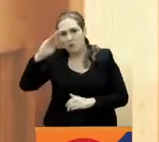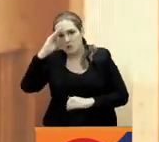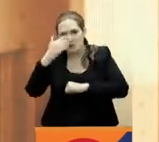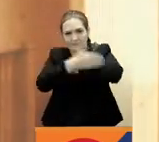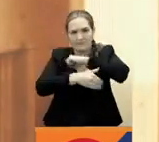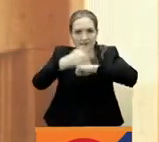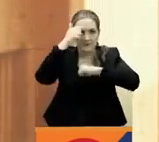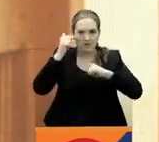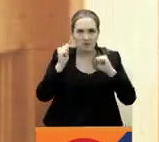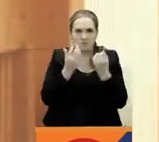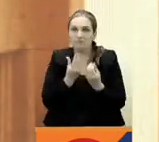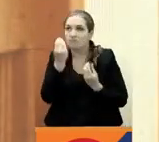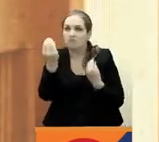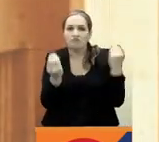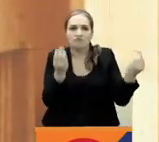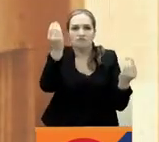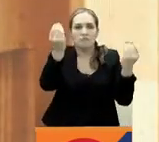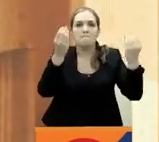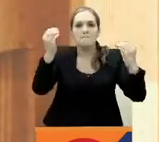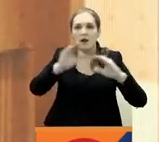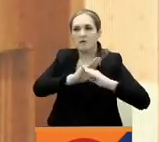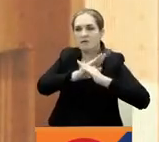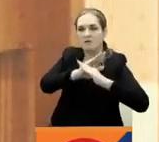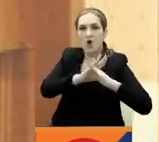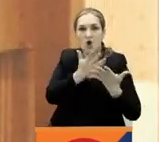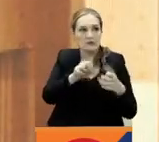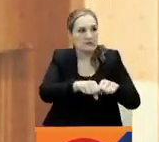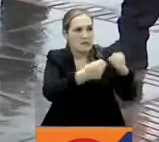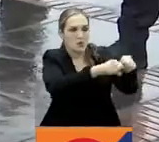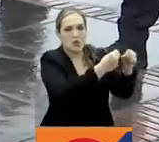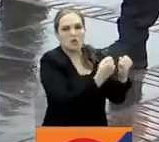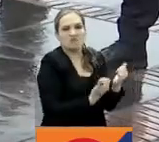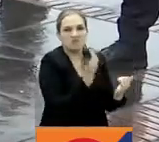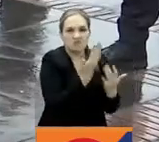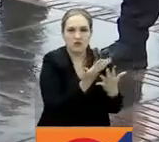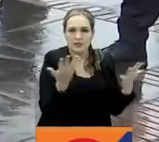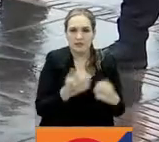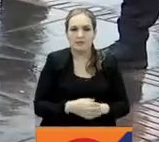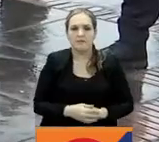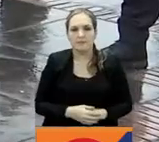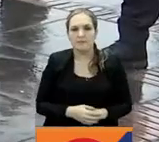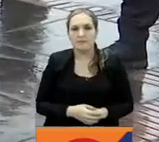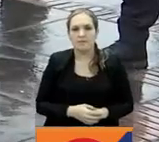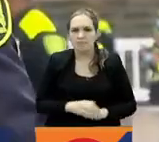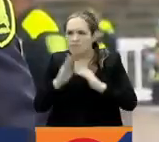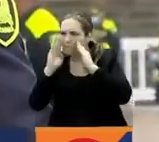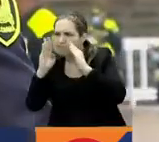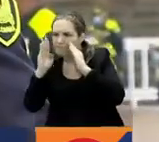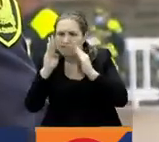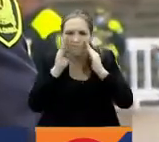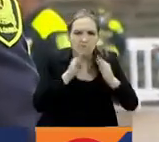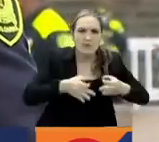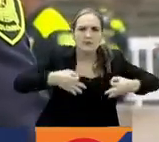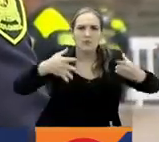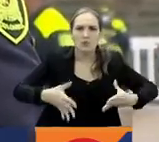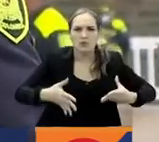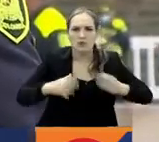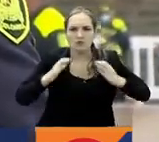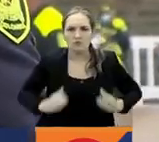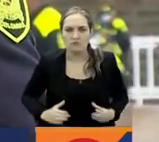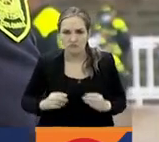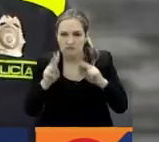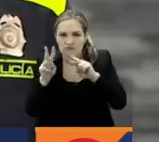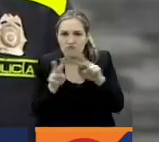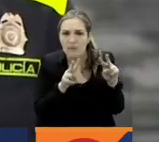vigilancia para evitar daños a los bienes públicos y privados. Bajo la consigna de estar atentos en la seguridad de los ciudadanos, la